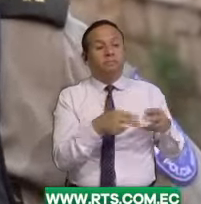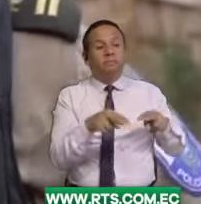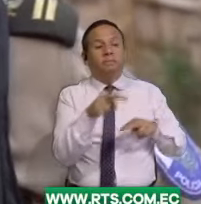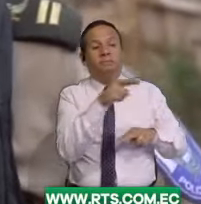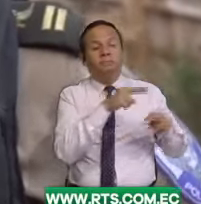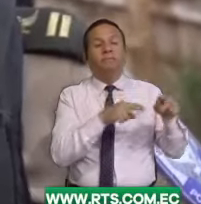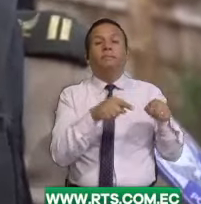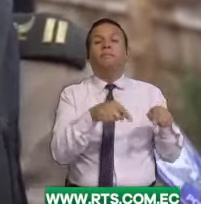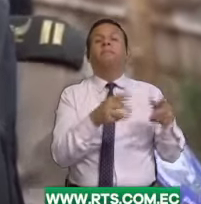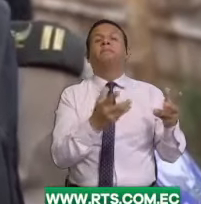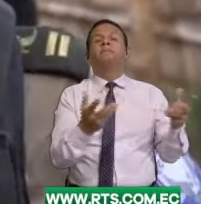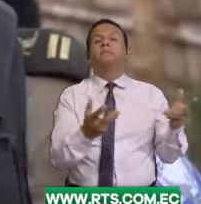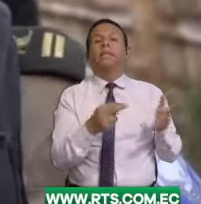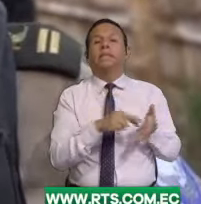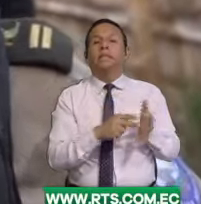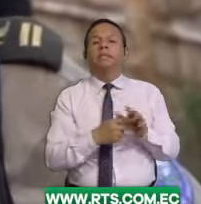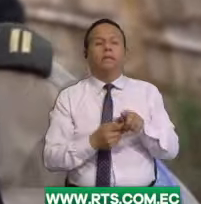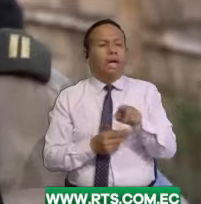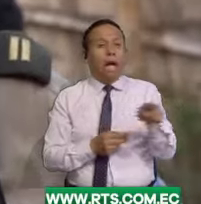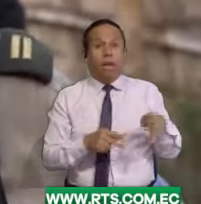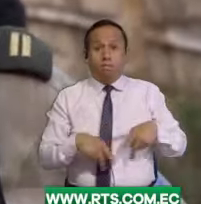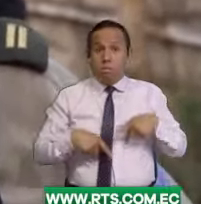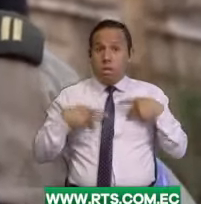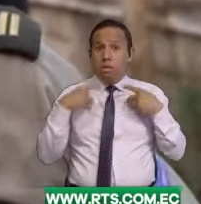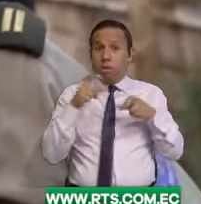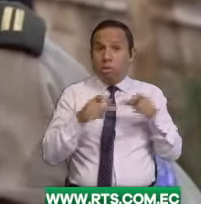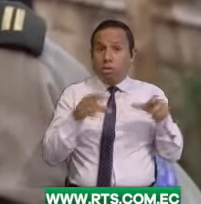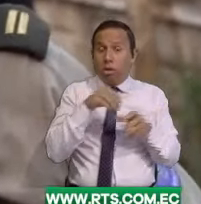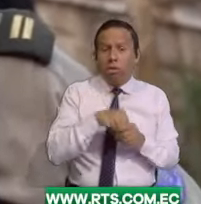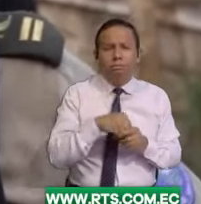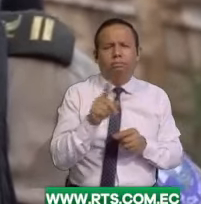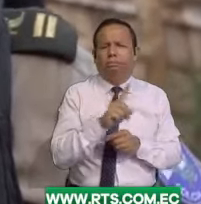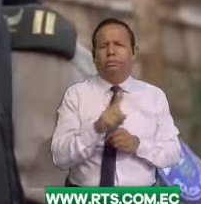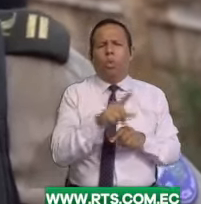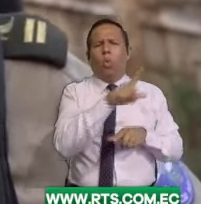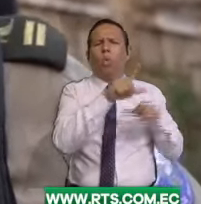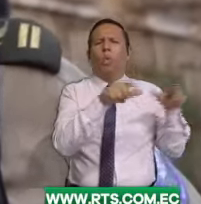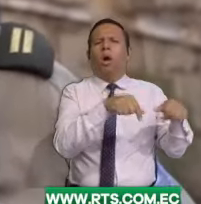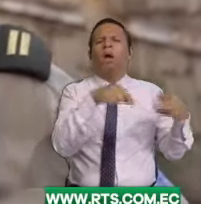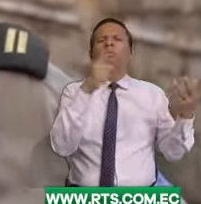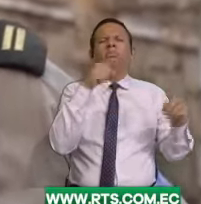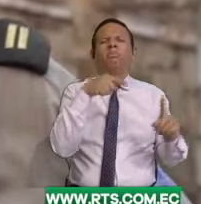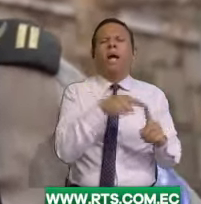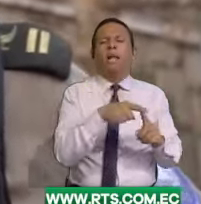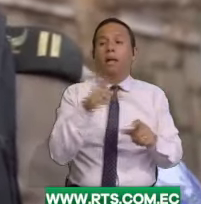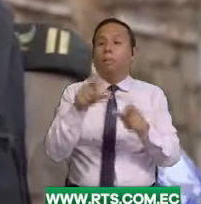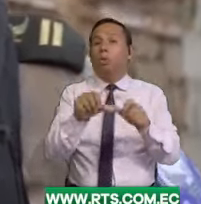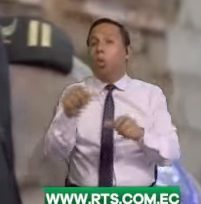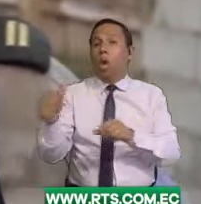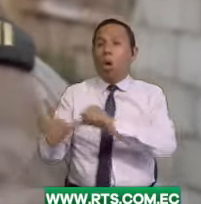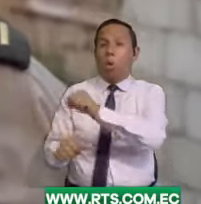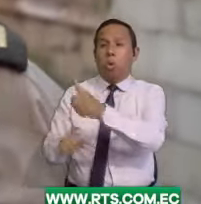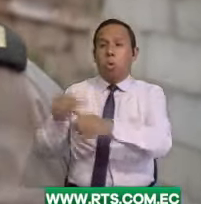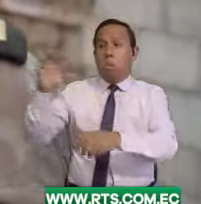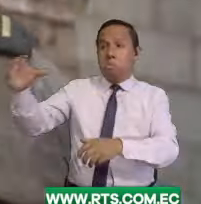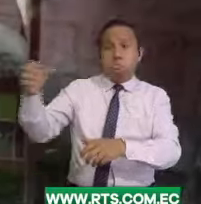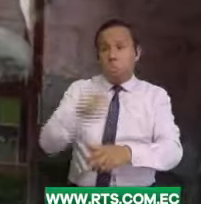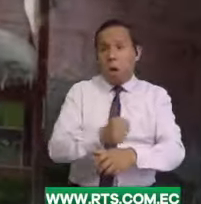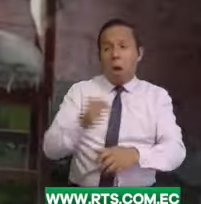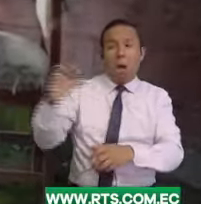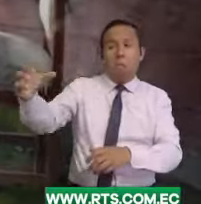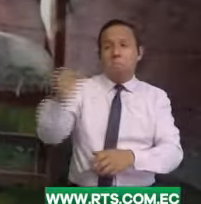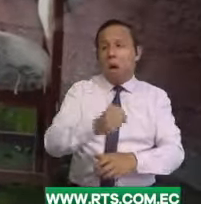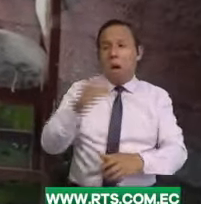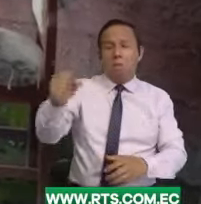cuales se ve que no habita nadie, simplemente son lugares donde los delincuentes utilizan para